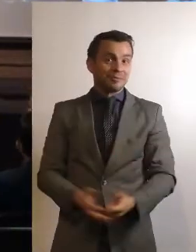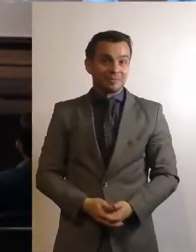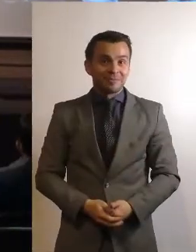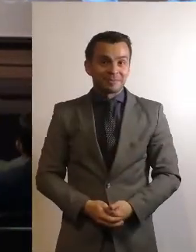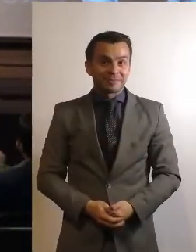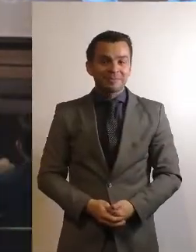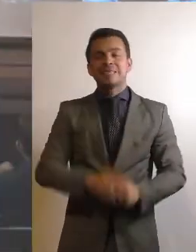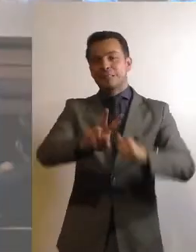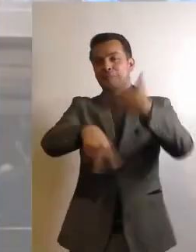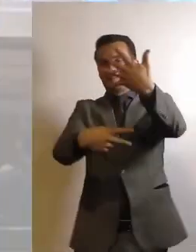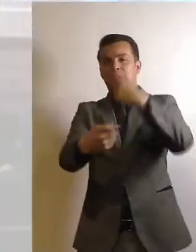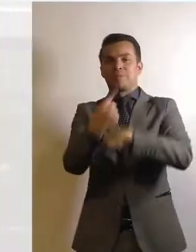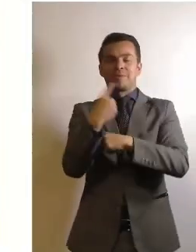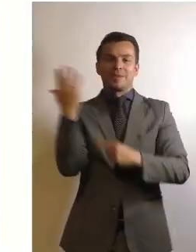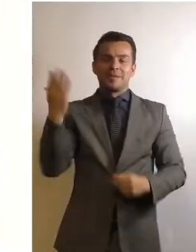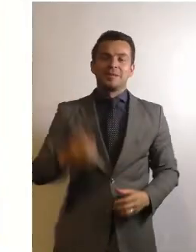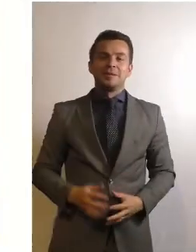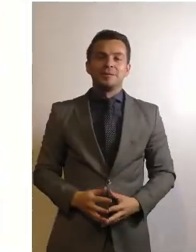Séptima pregunta.